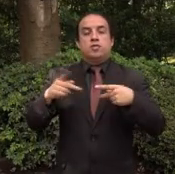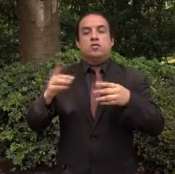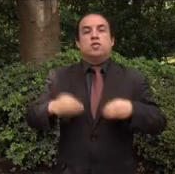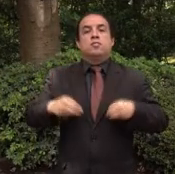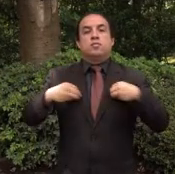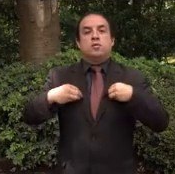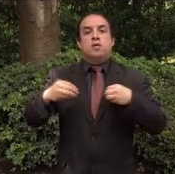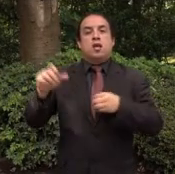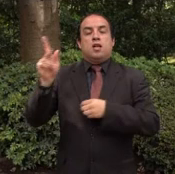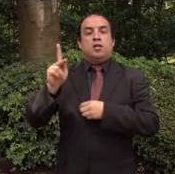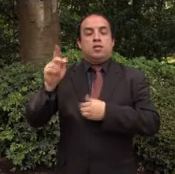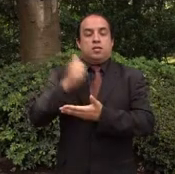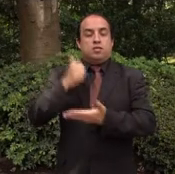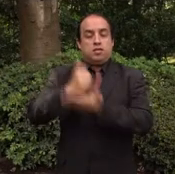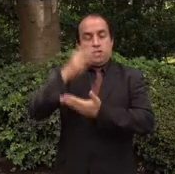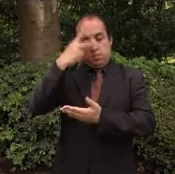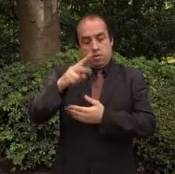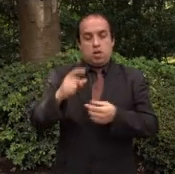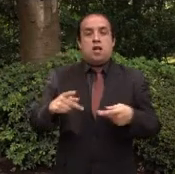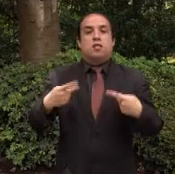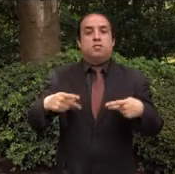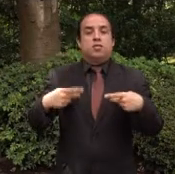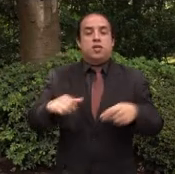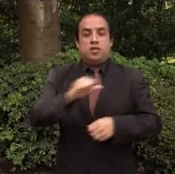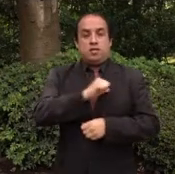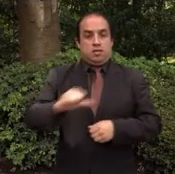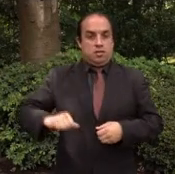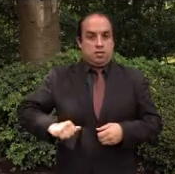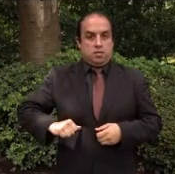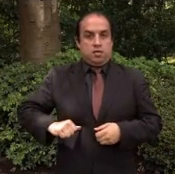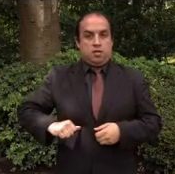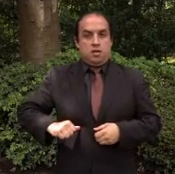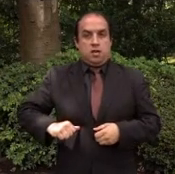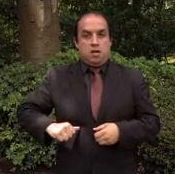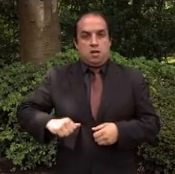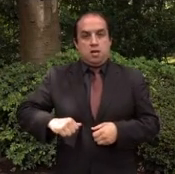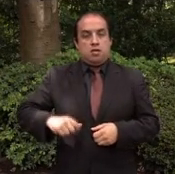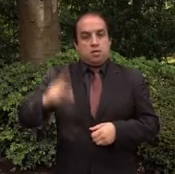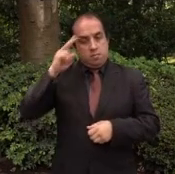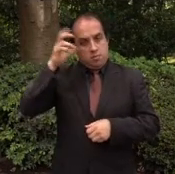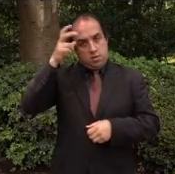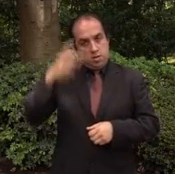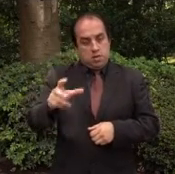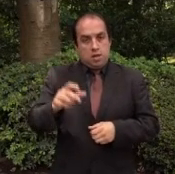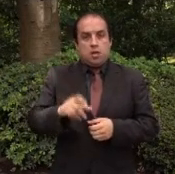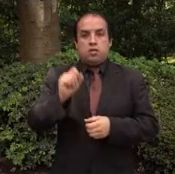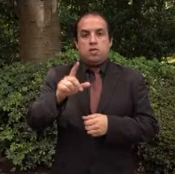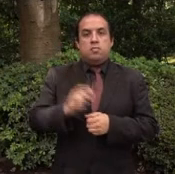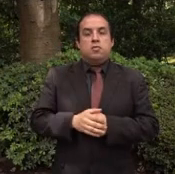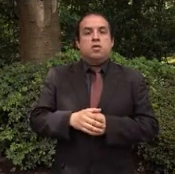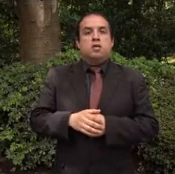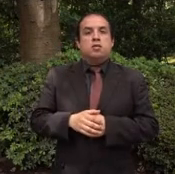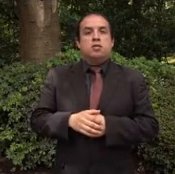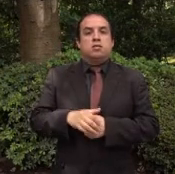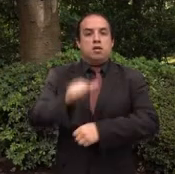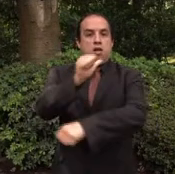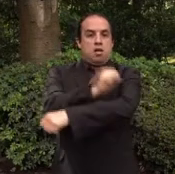de la Alcaldía de Miguel Hidalgo, de Álvaro Obregón, que el proyecto es un